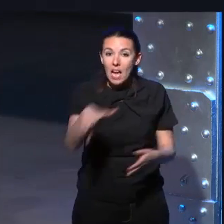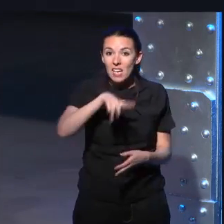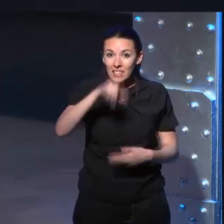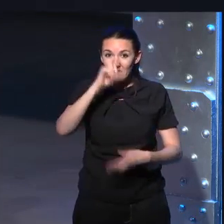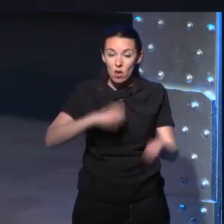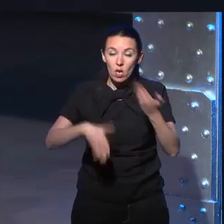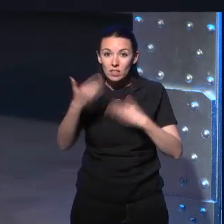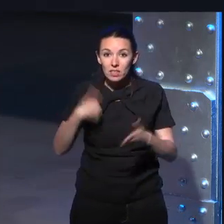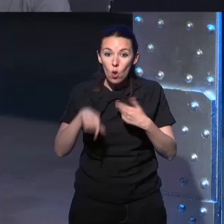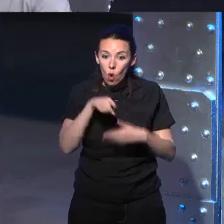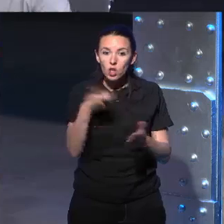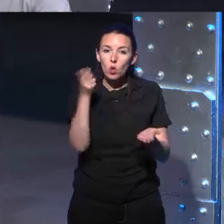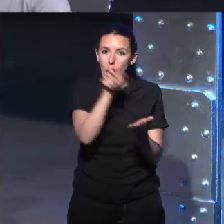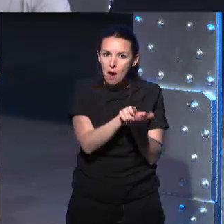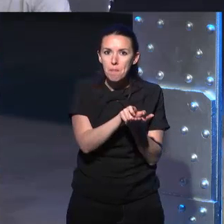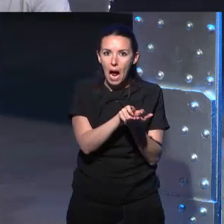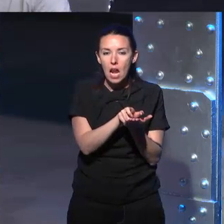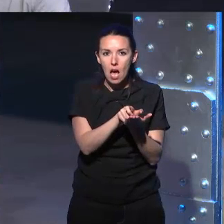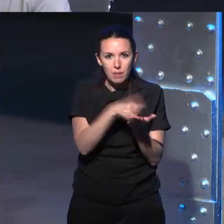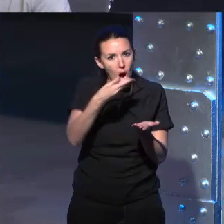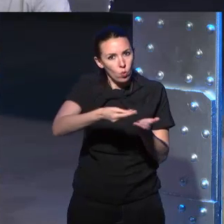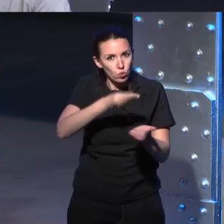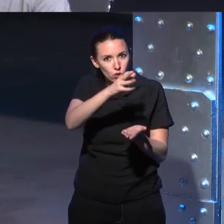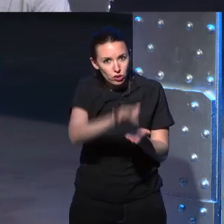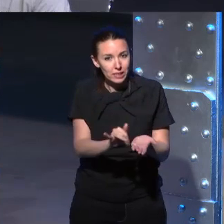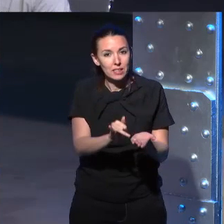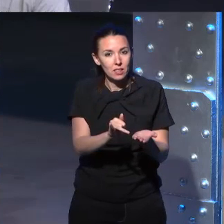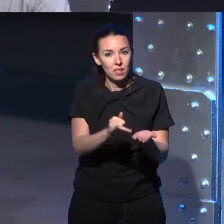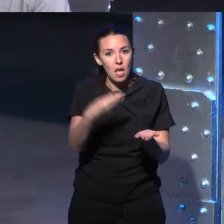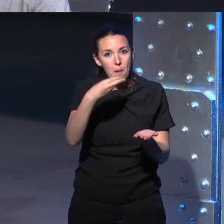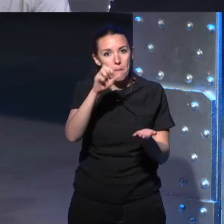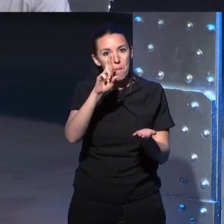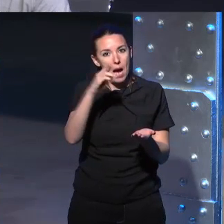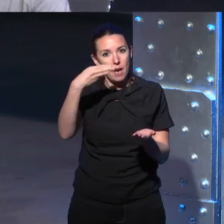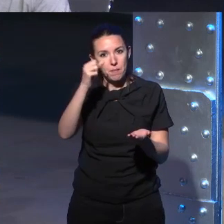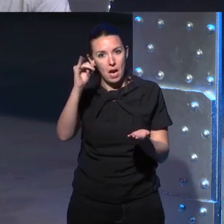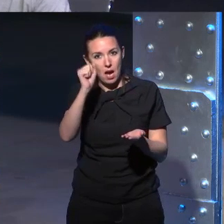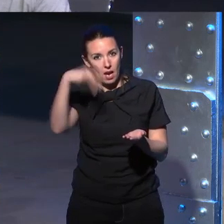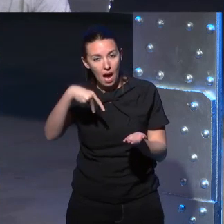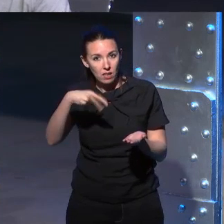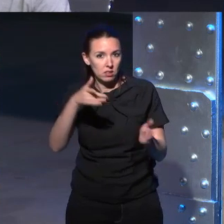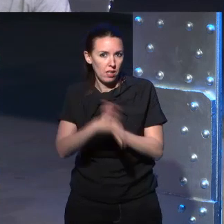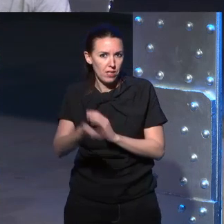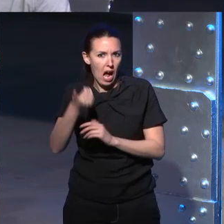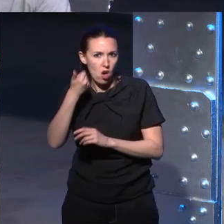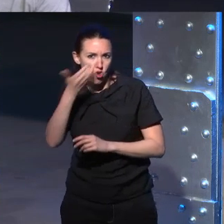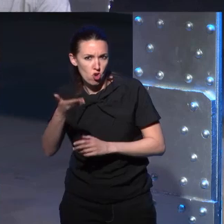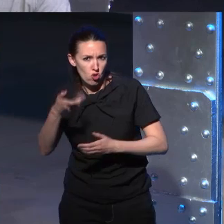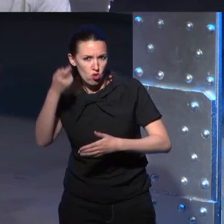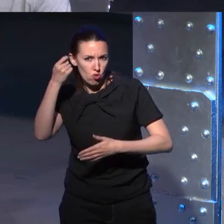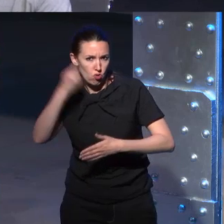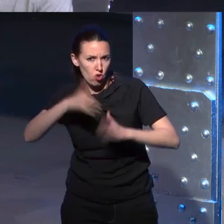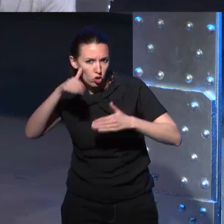antiguo esto sería una palabra que estaba en uso. Barbaján, tosco, grosero. Todo esto te lo